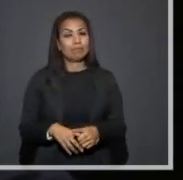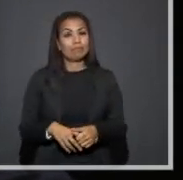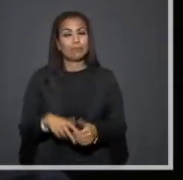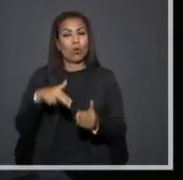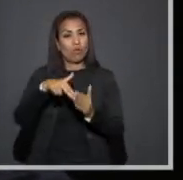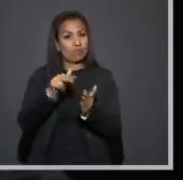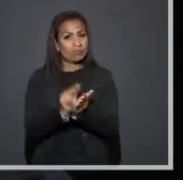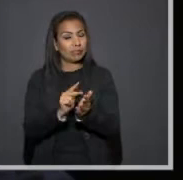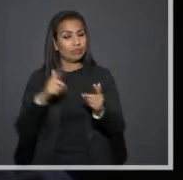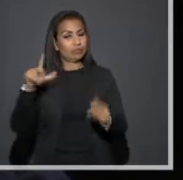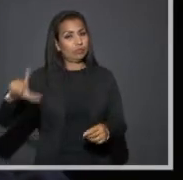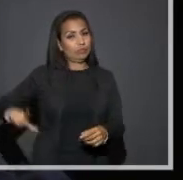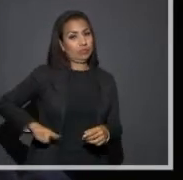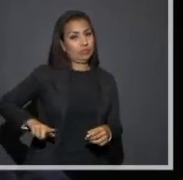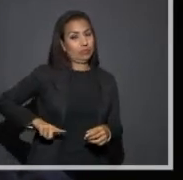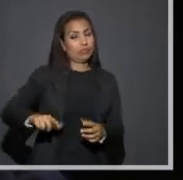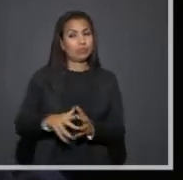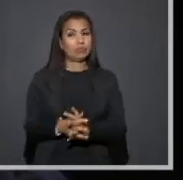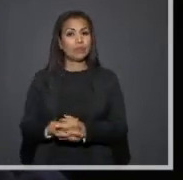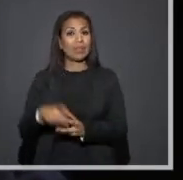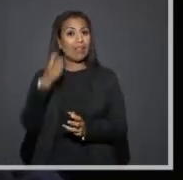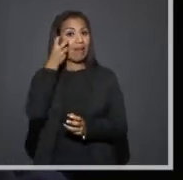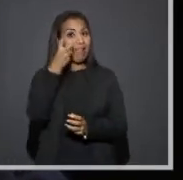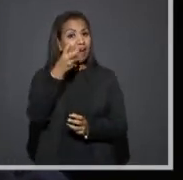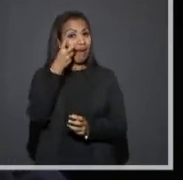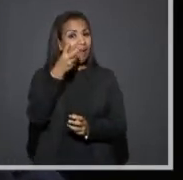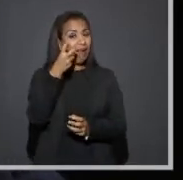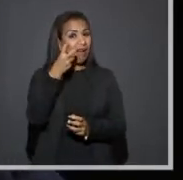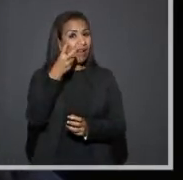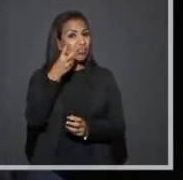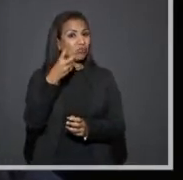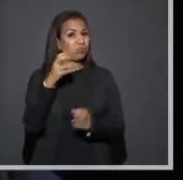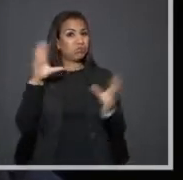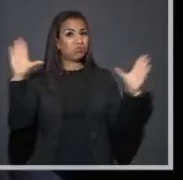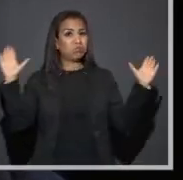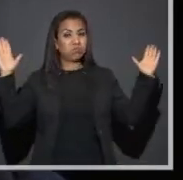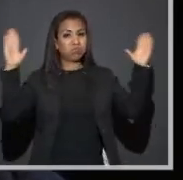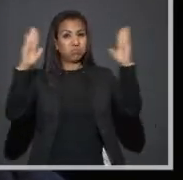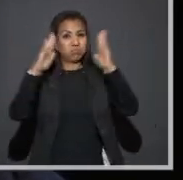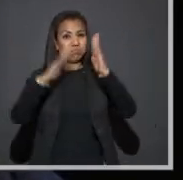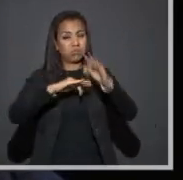Eso es lo que ha dado al traste con todo.